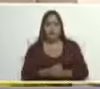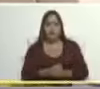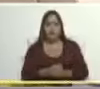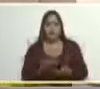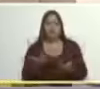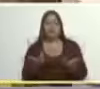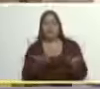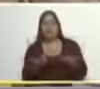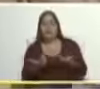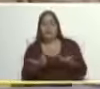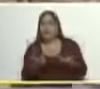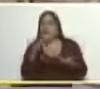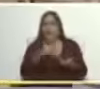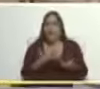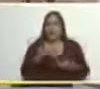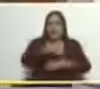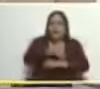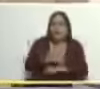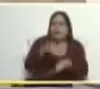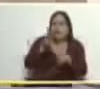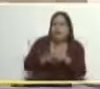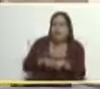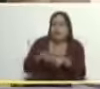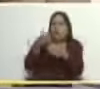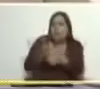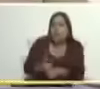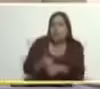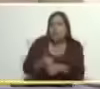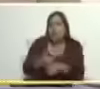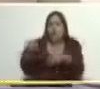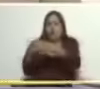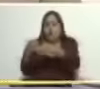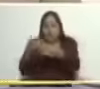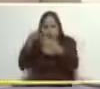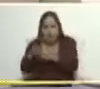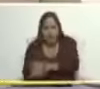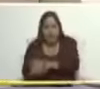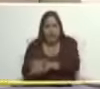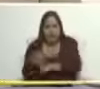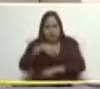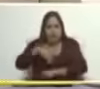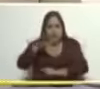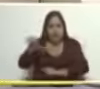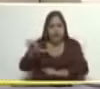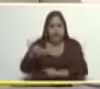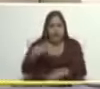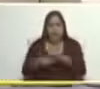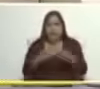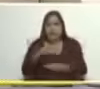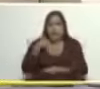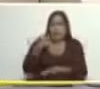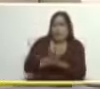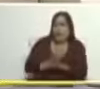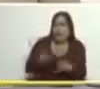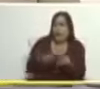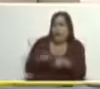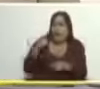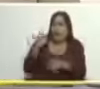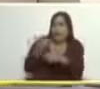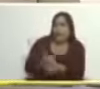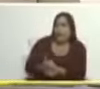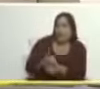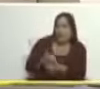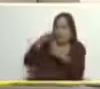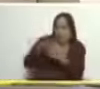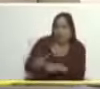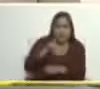es no quedarnos muertos ante el imperialismo, hacernos el muerto ante el imperialismo. No, eso